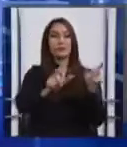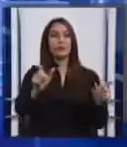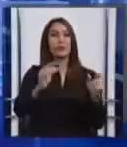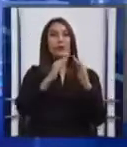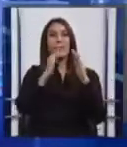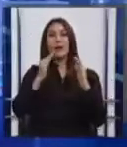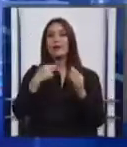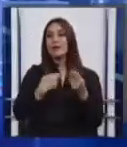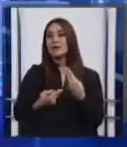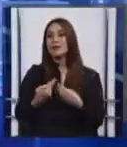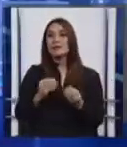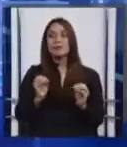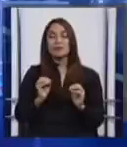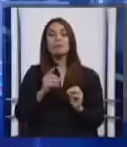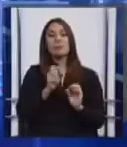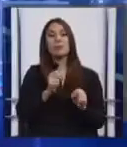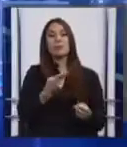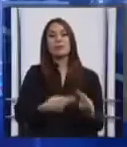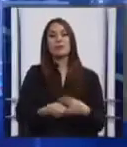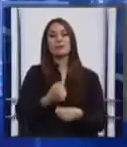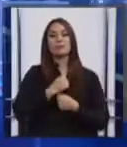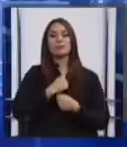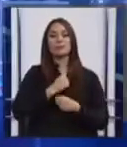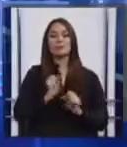puedan emprender o mejorar negocios.